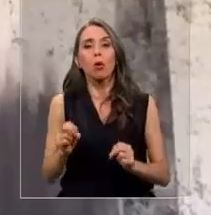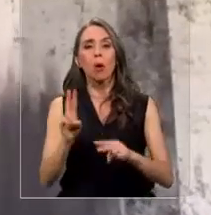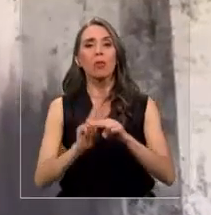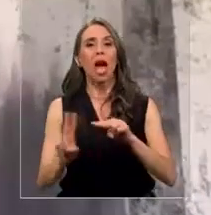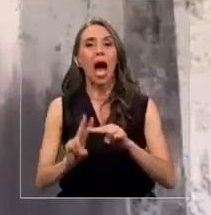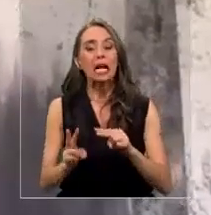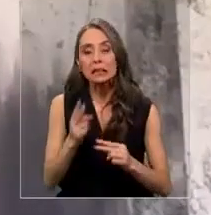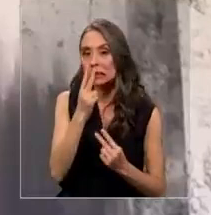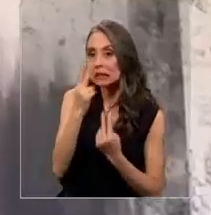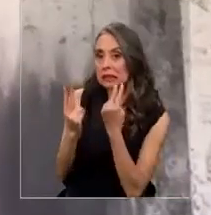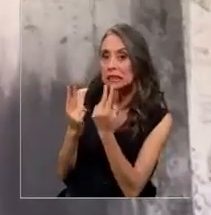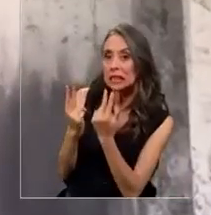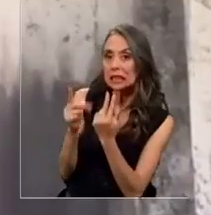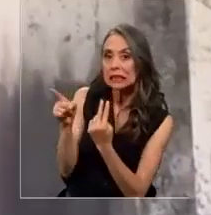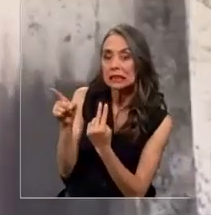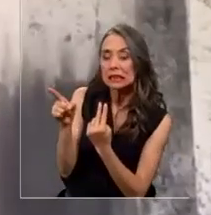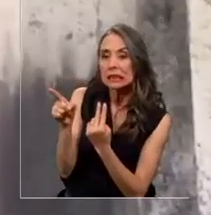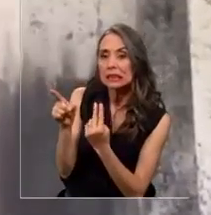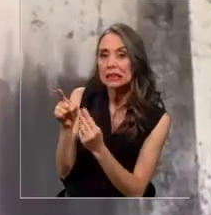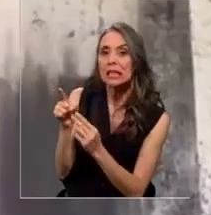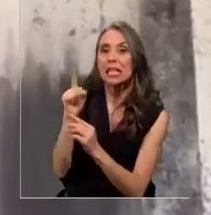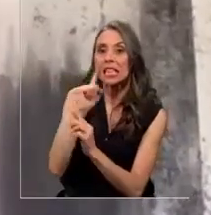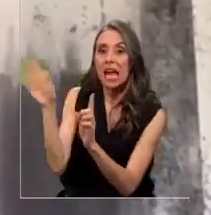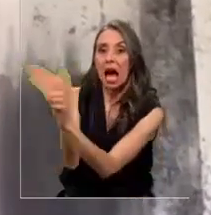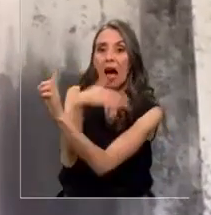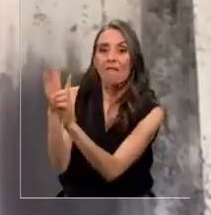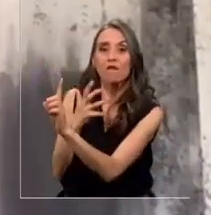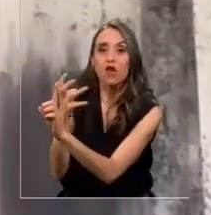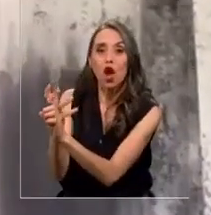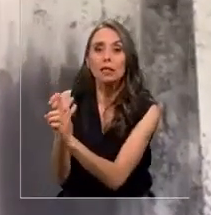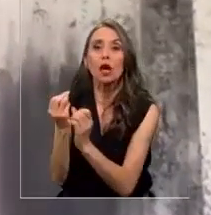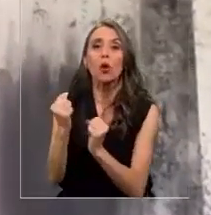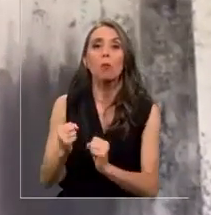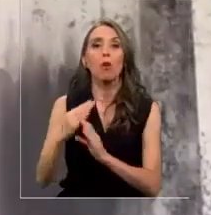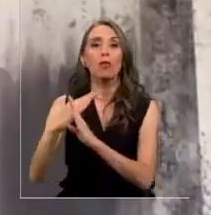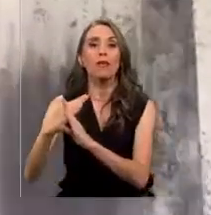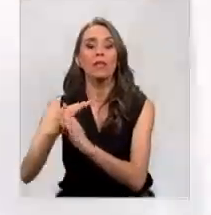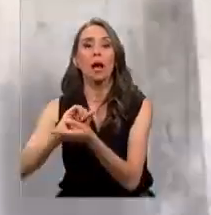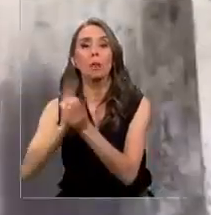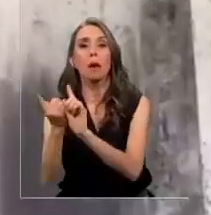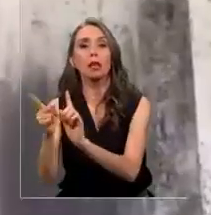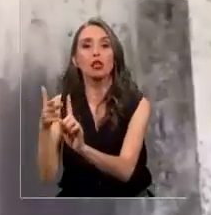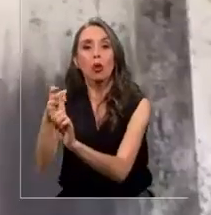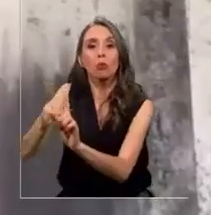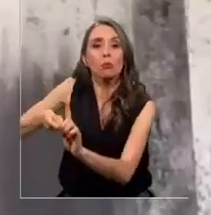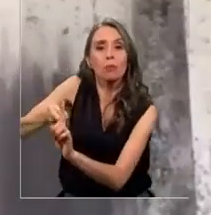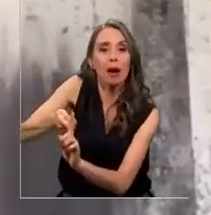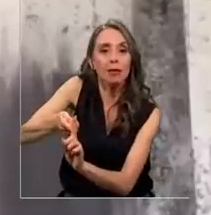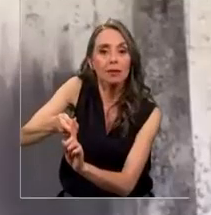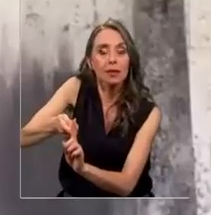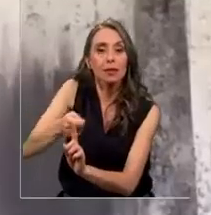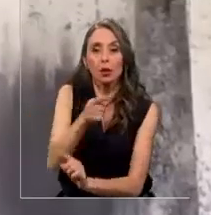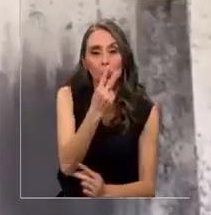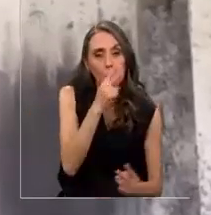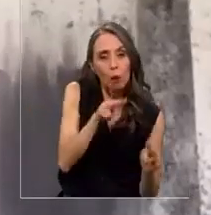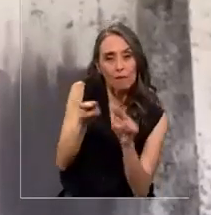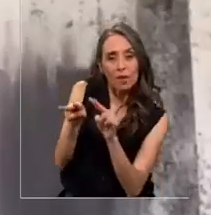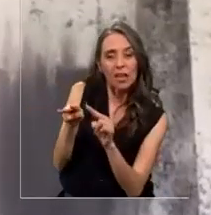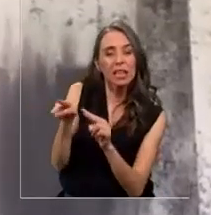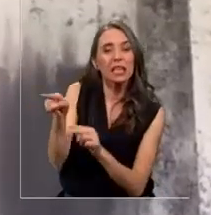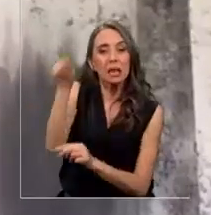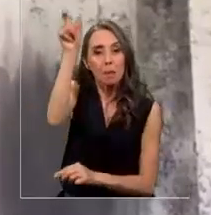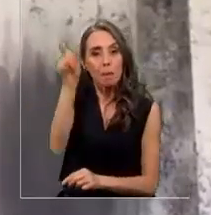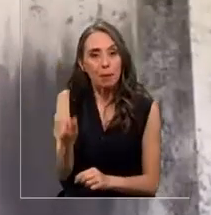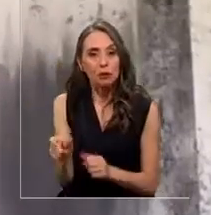hacer para evitar situaciones de violencia que terminen en un homicidio. Es decir, si es que hay una situación de